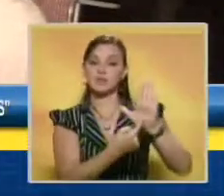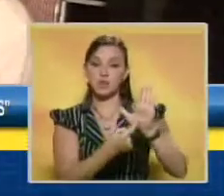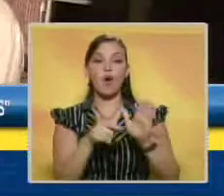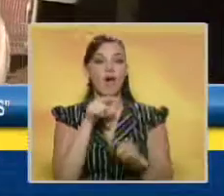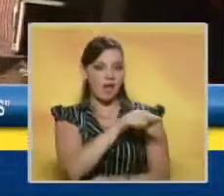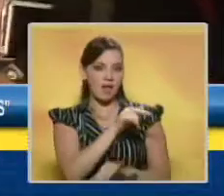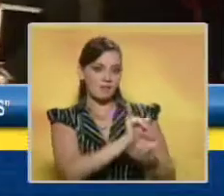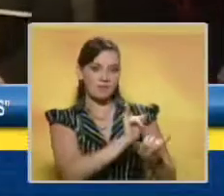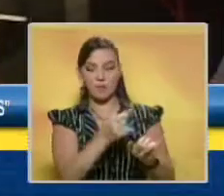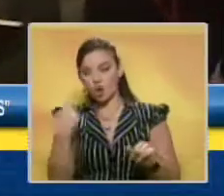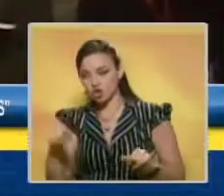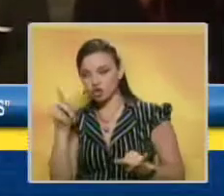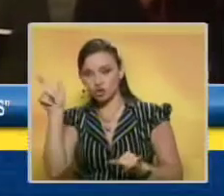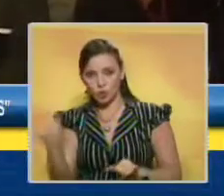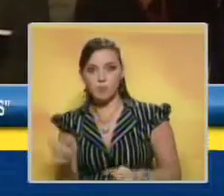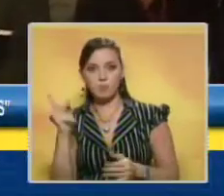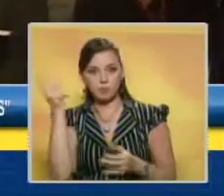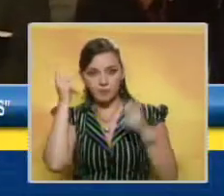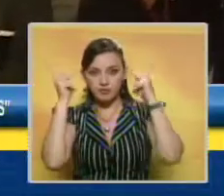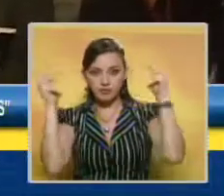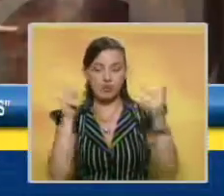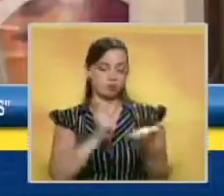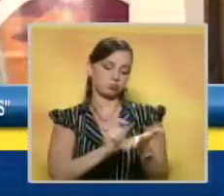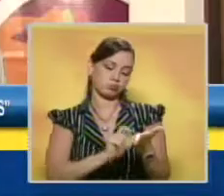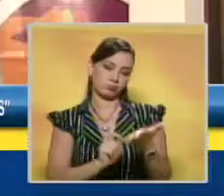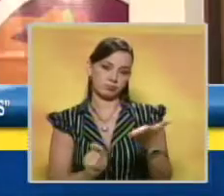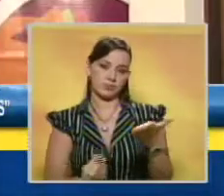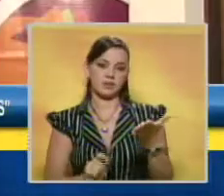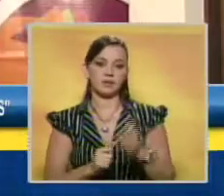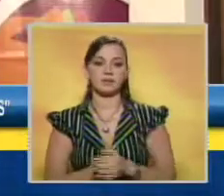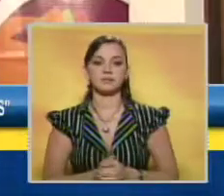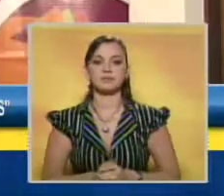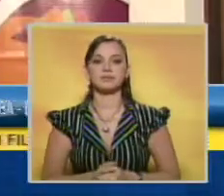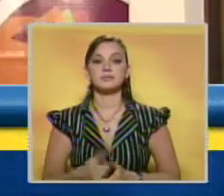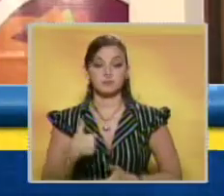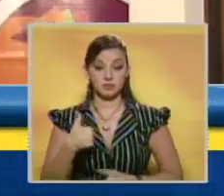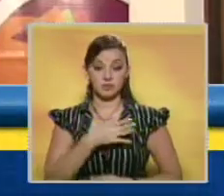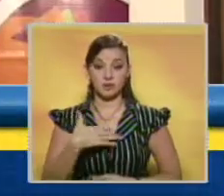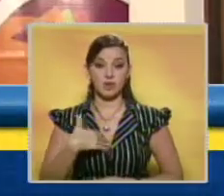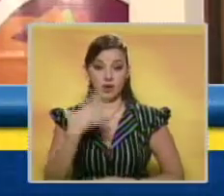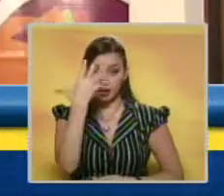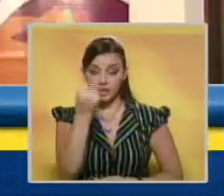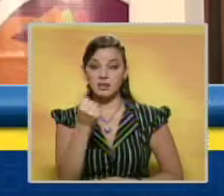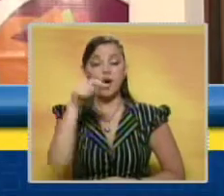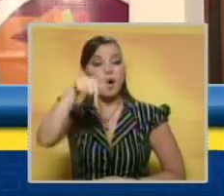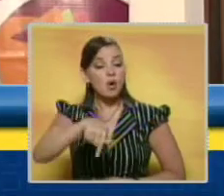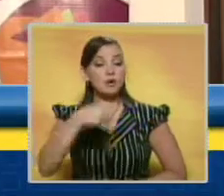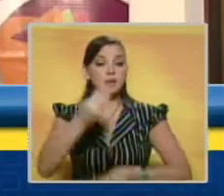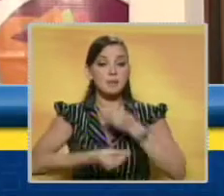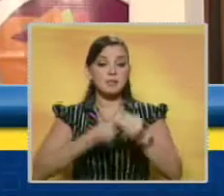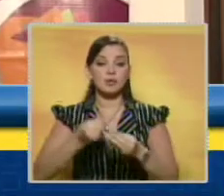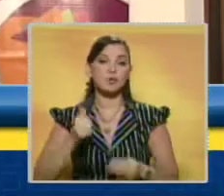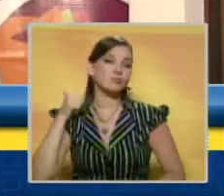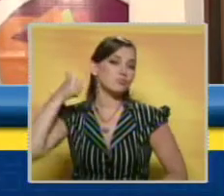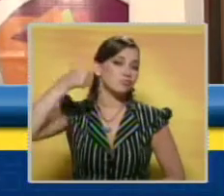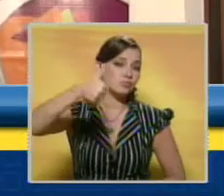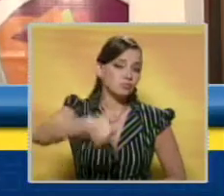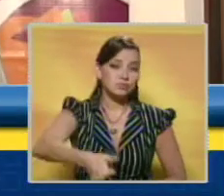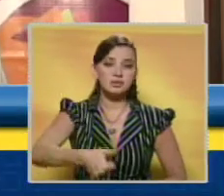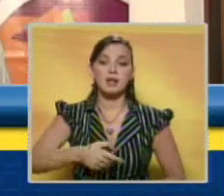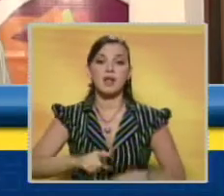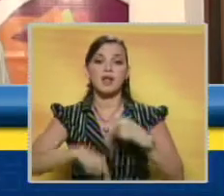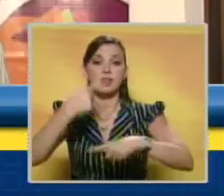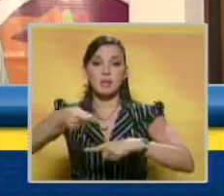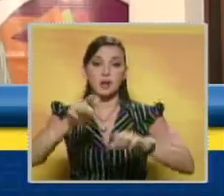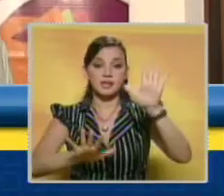con el profesor Esteban Morales. Para que entienda que lo que está sucediendo hoy, después del 17 de diciembre,